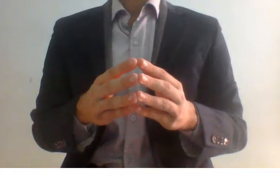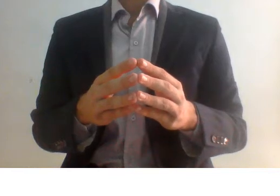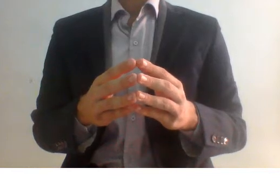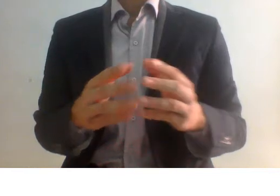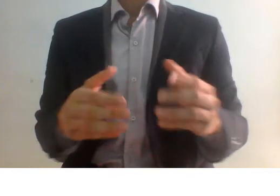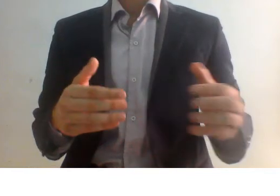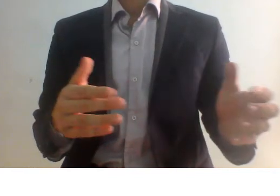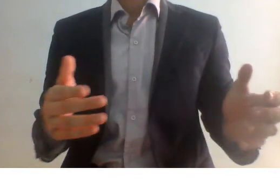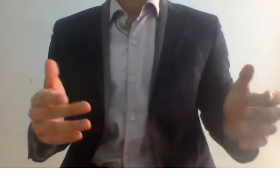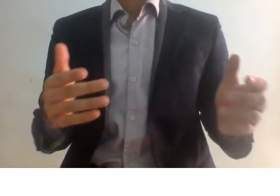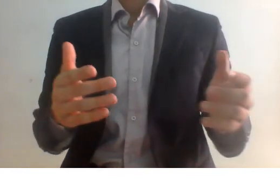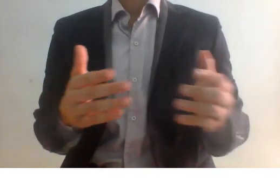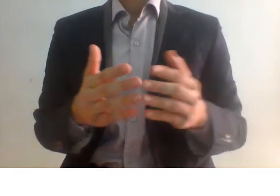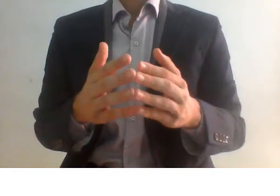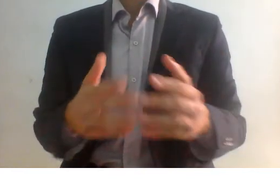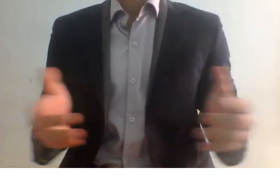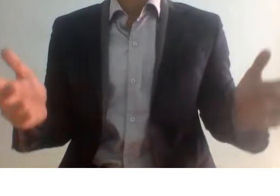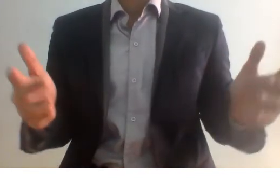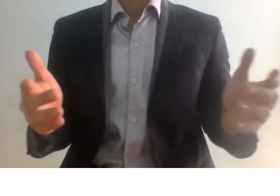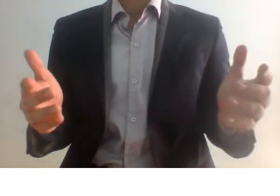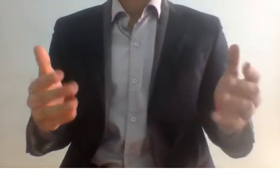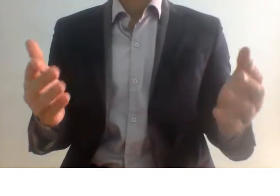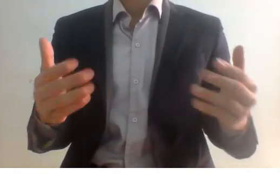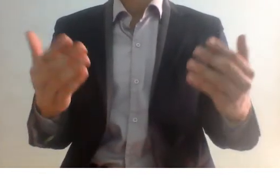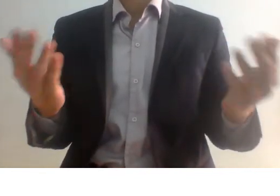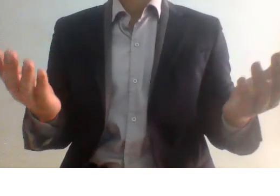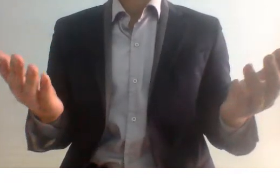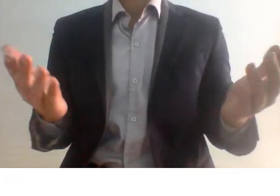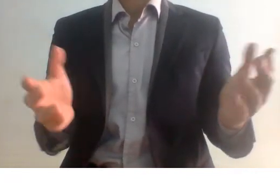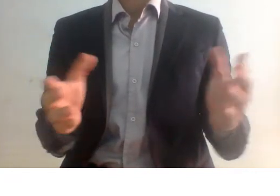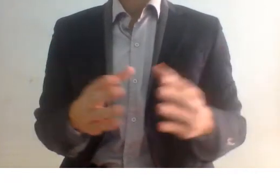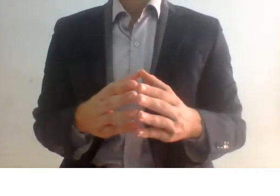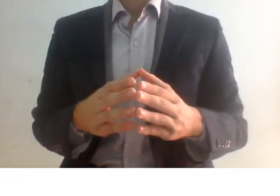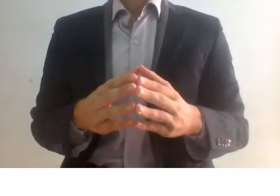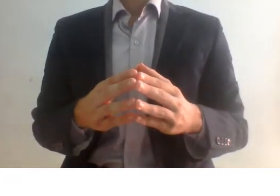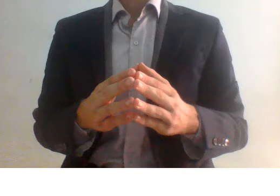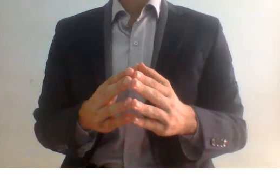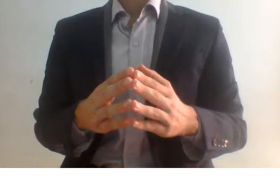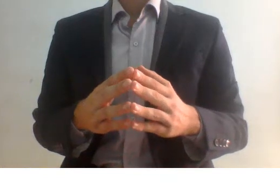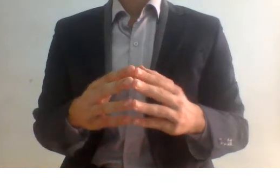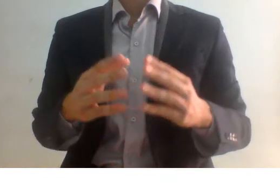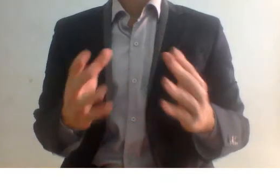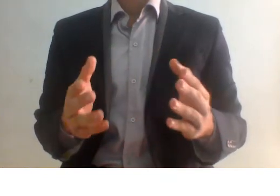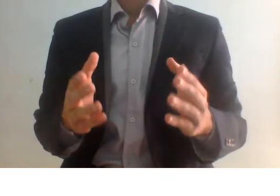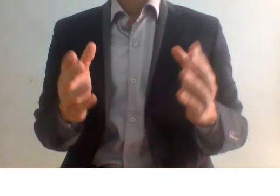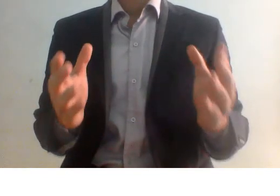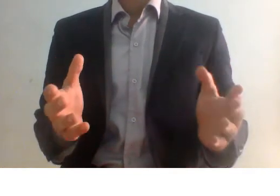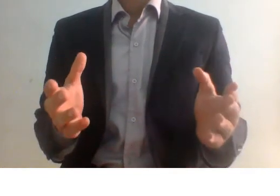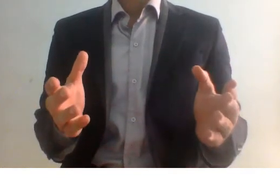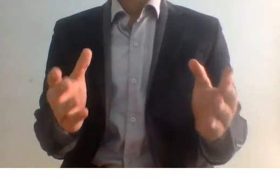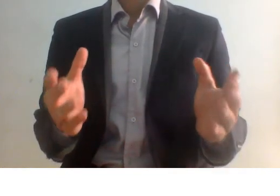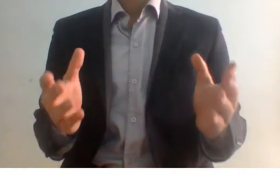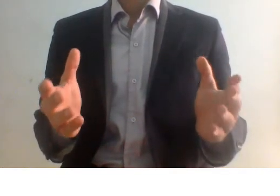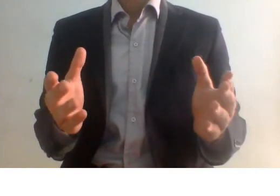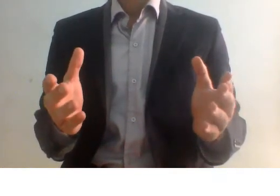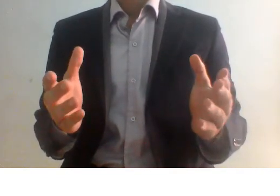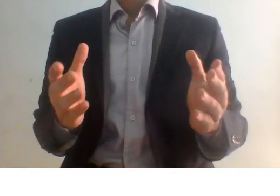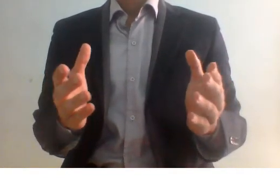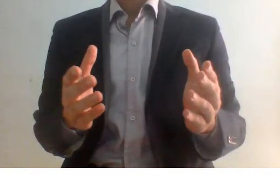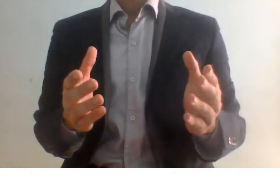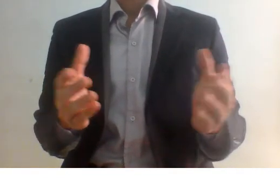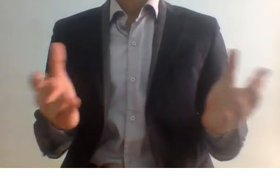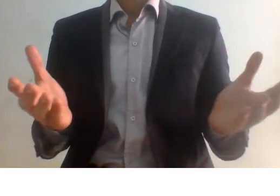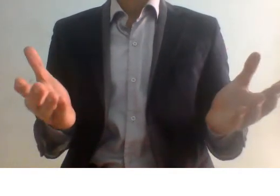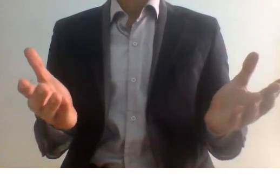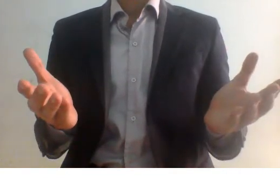sin ningún problema o que incluso los políticos les condonaran impuestos drásticamente. Por eso yo lo digo, los que están actualmente en contra de Andrés Manuel López